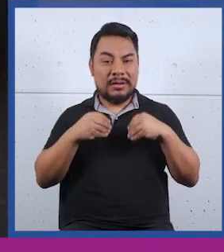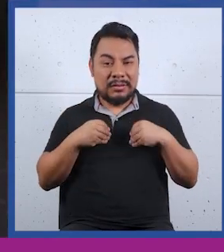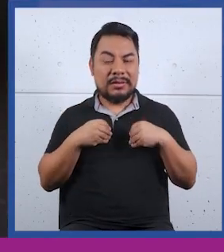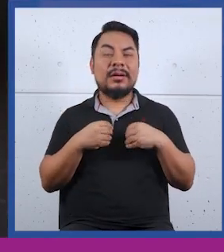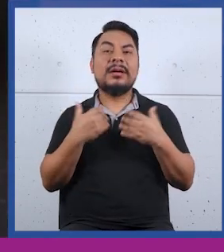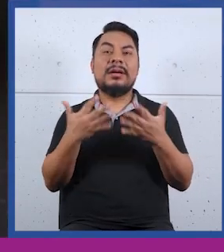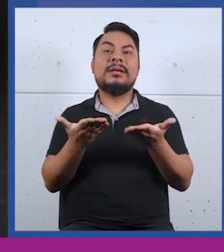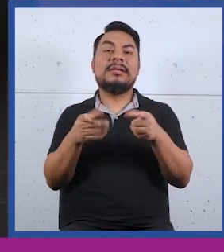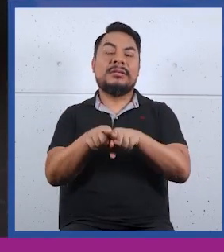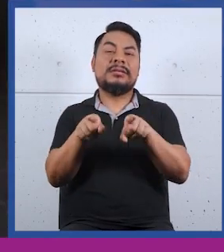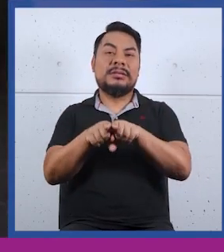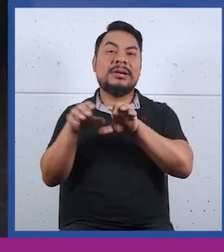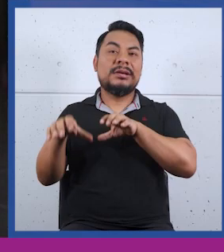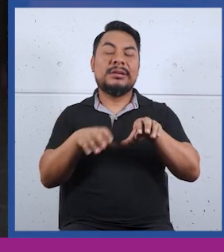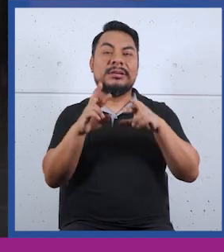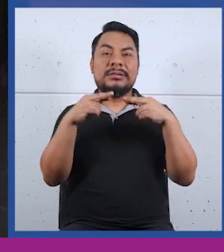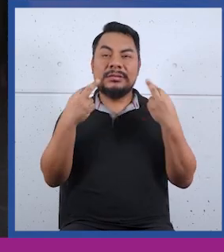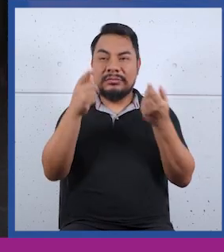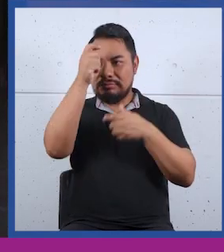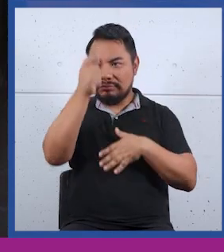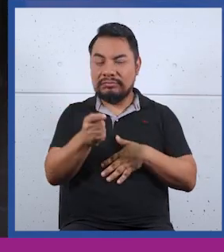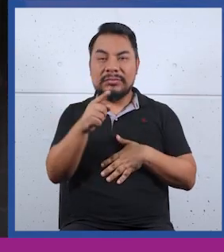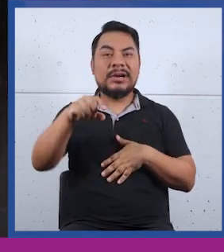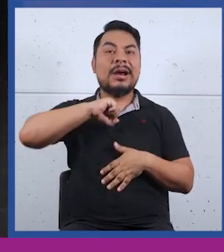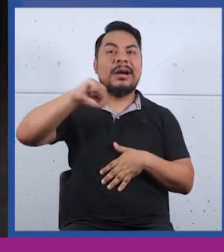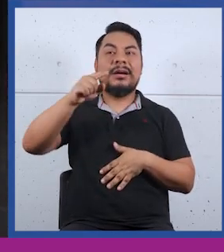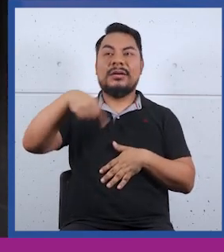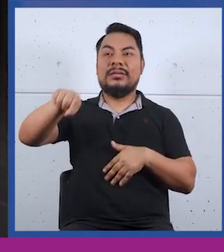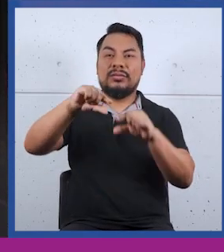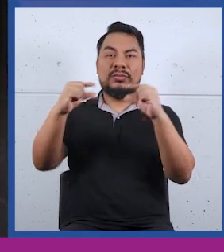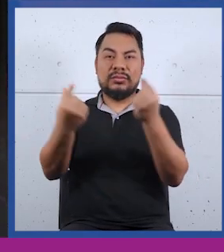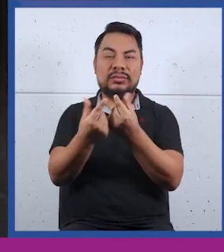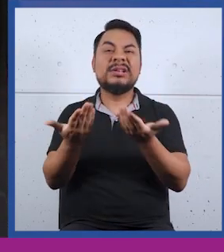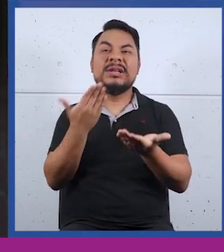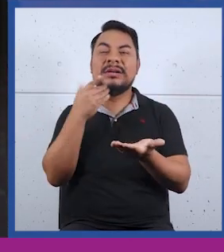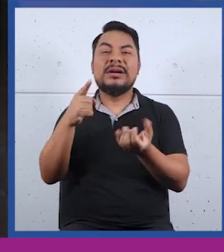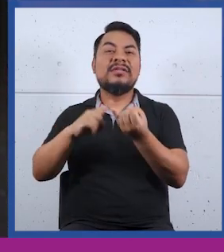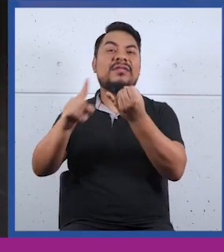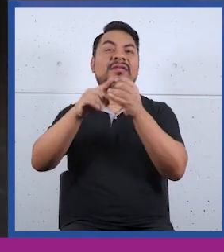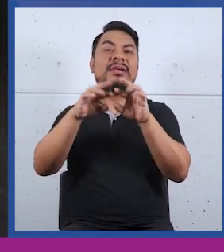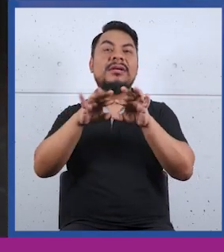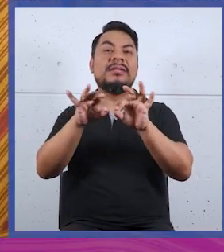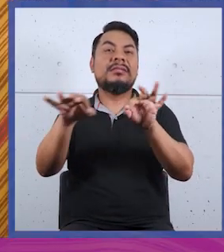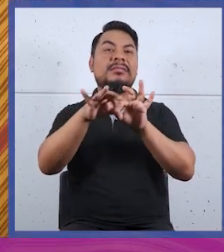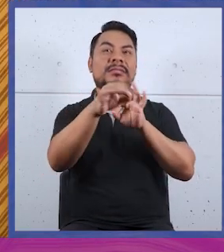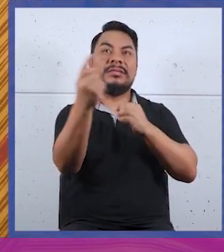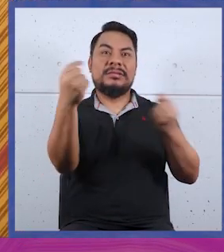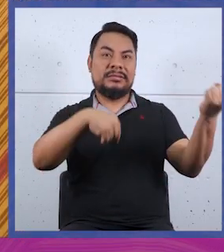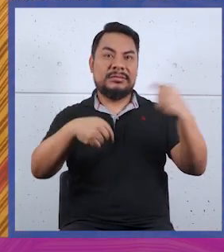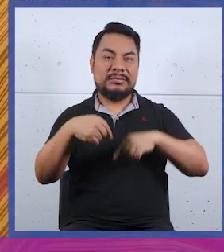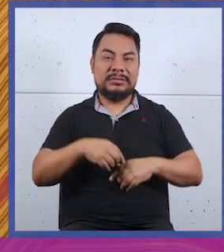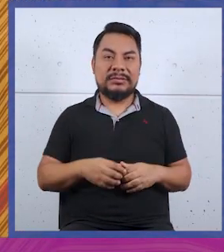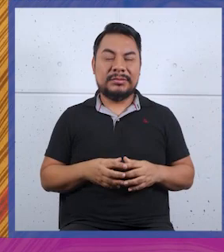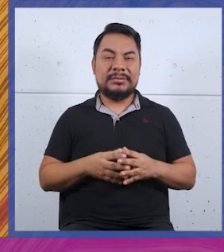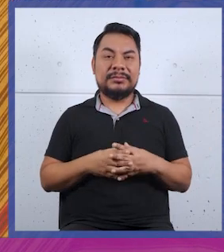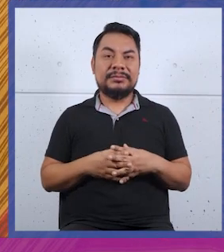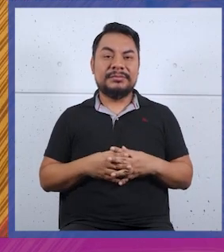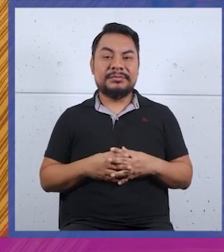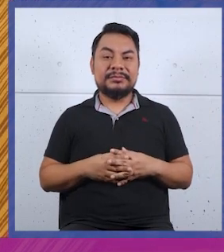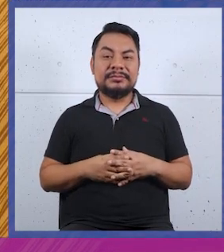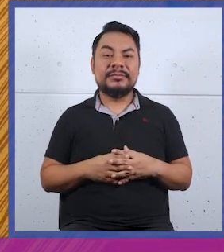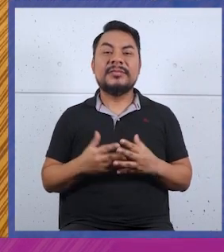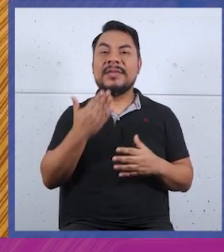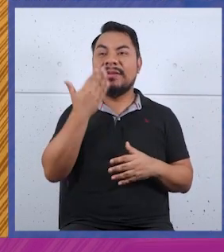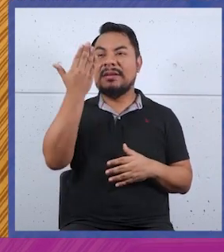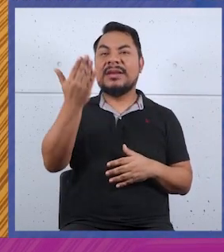las obras y además hicimos una ceremonia de reconocimiento a nuestros ganadores, que vienen desde diferentes regiones del país. Una de